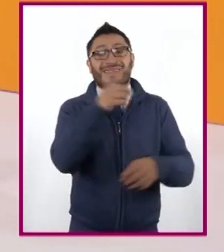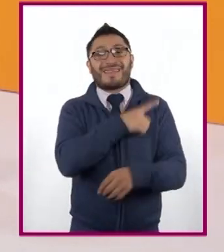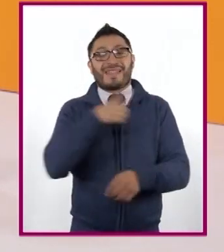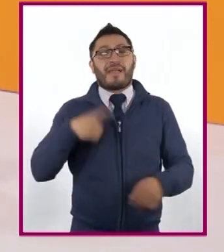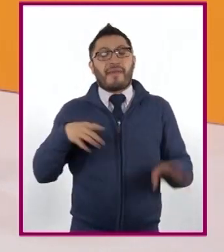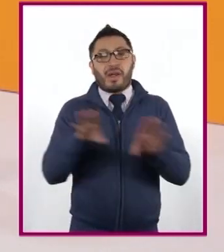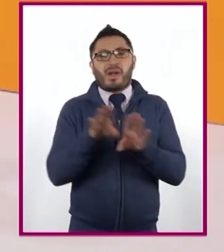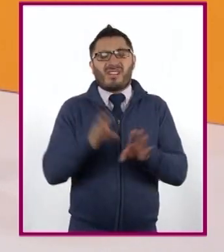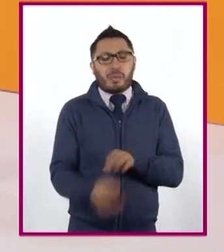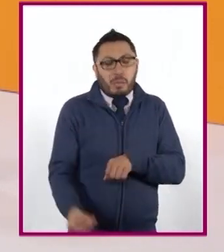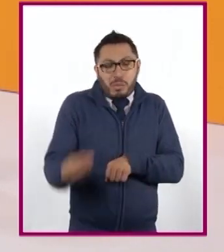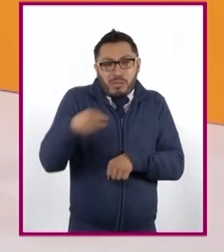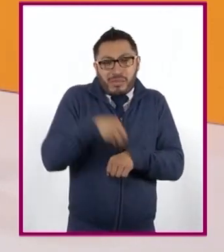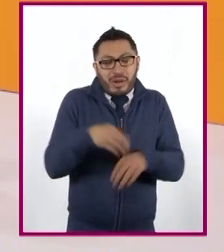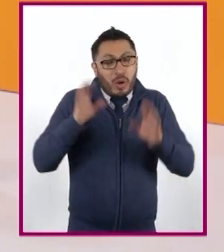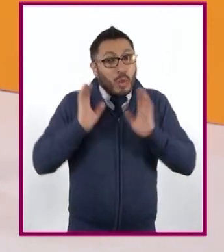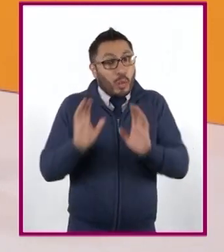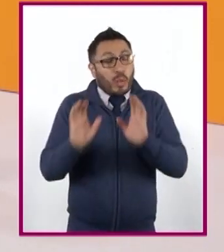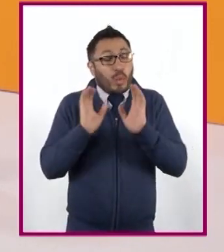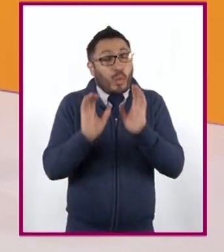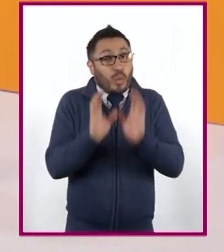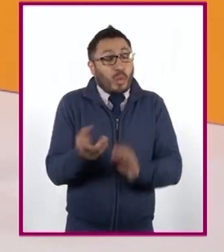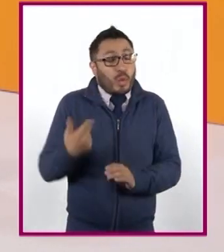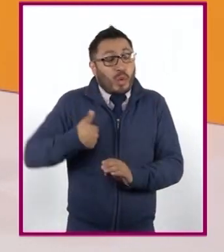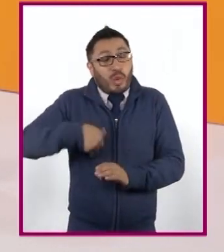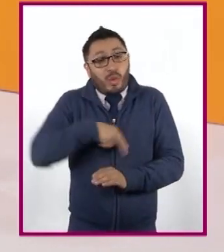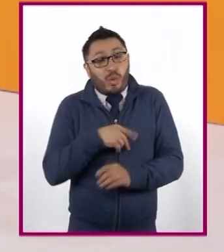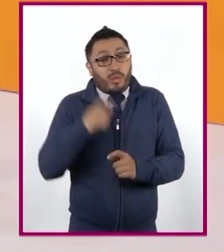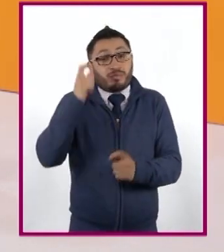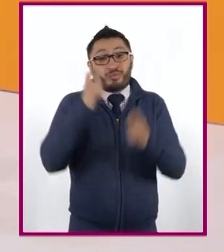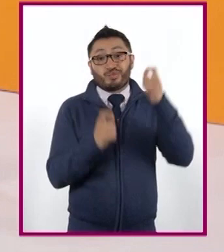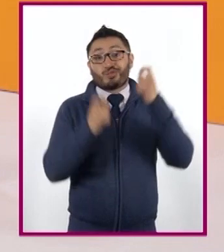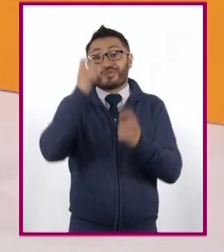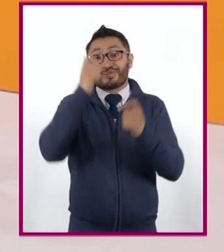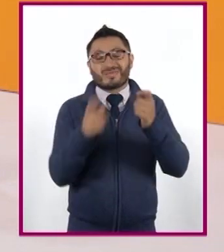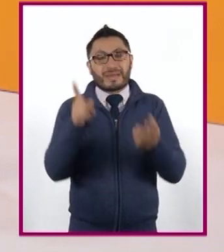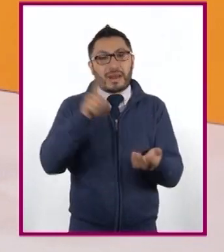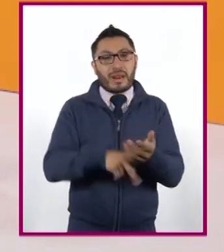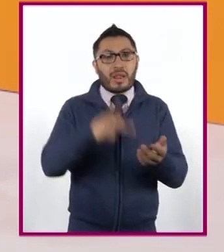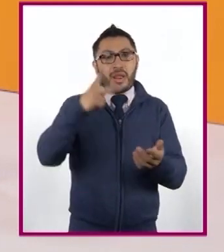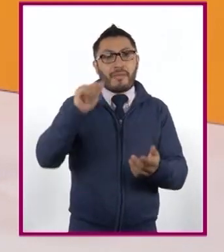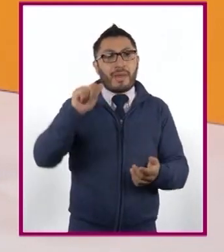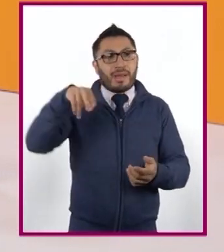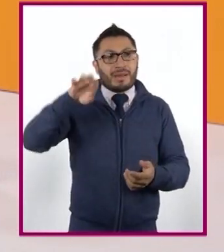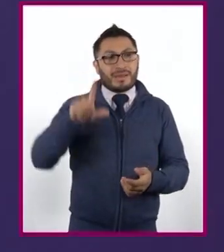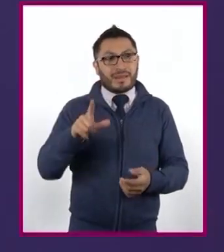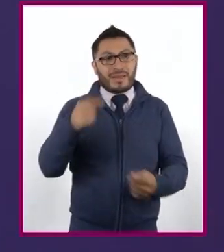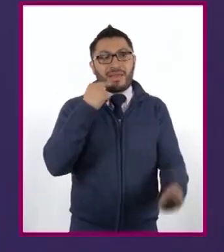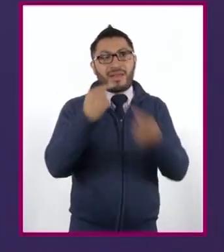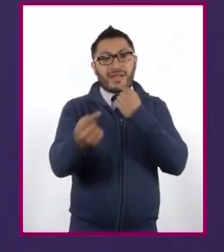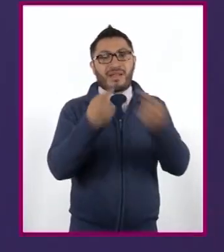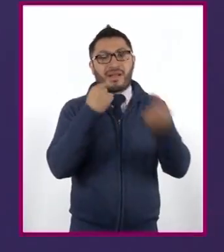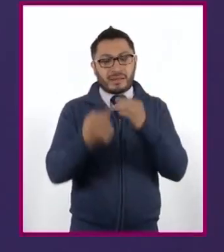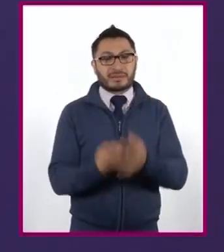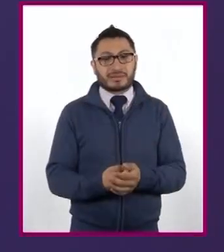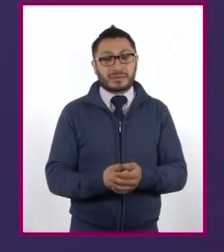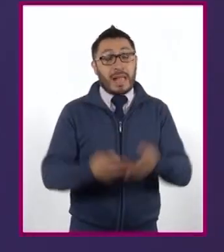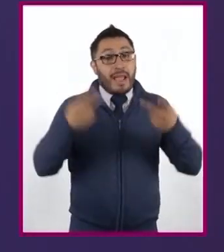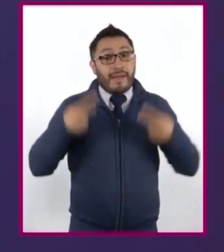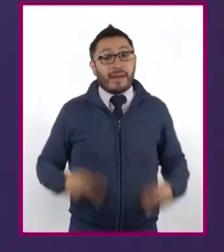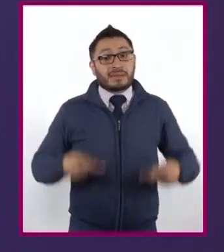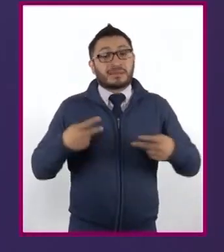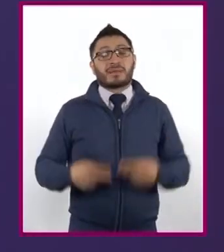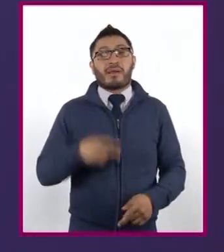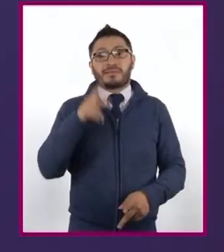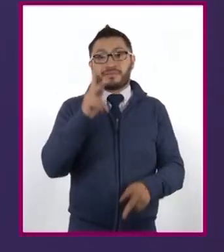los cuidados que debemos tener al manejarla en un panel de discusión. La persona que